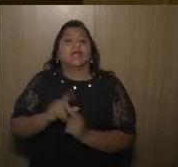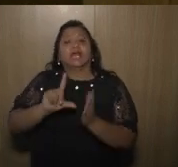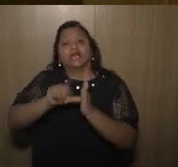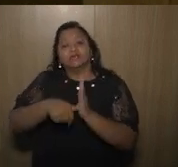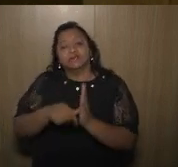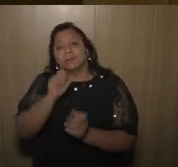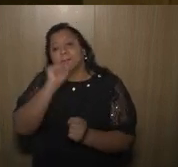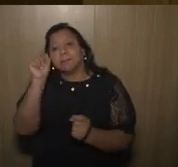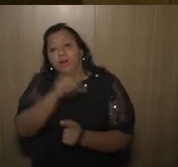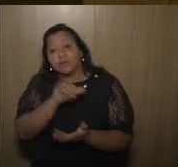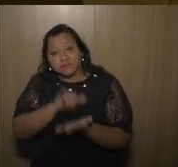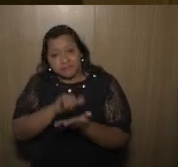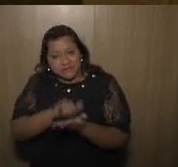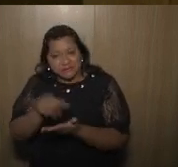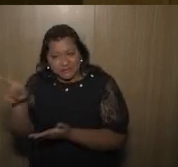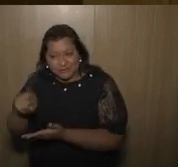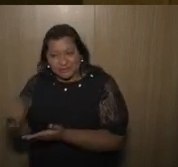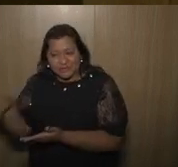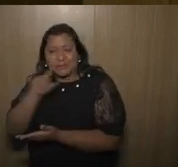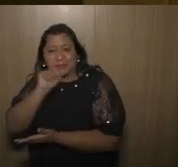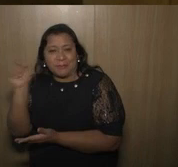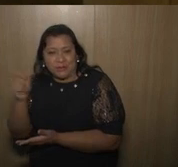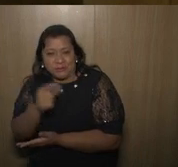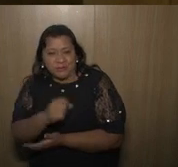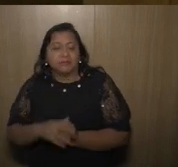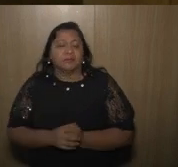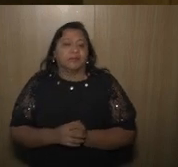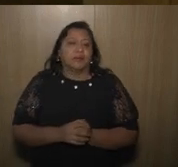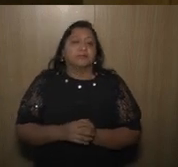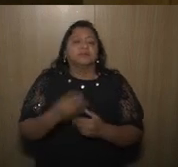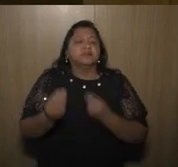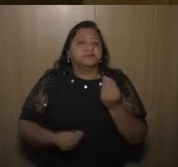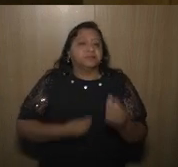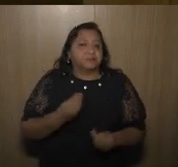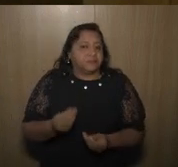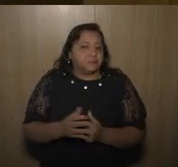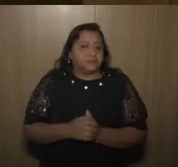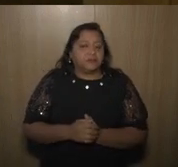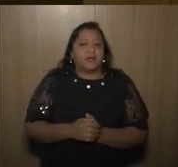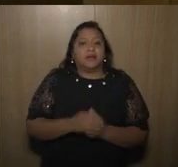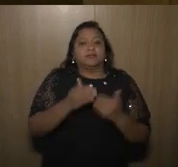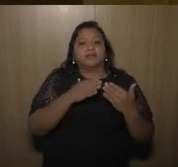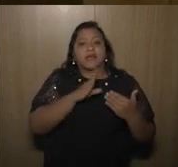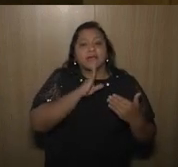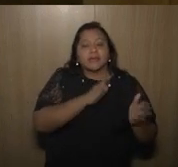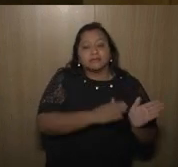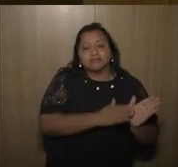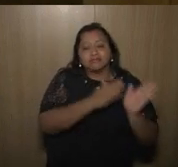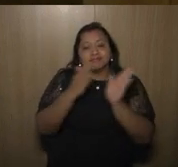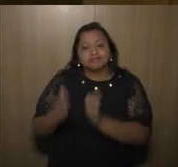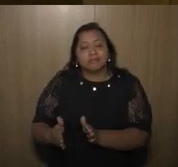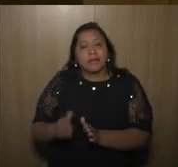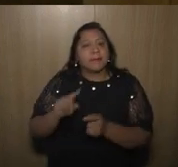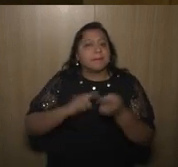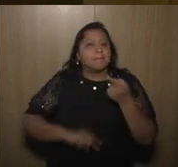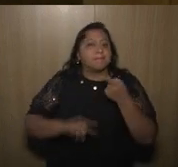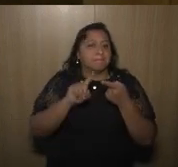que ellos mismos van a promover. Entonces, para hacerlo de esta manera, vamos a dar paso a el